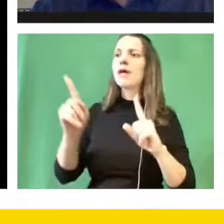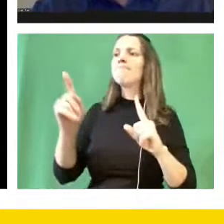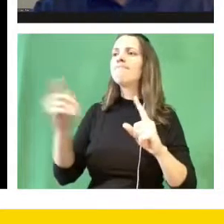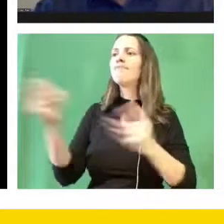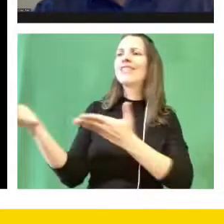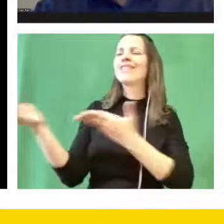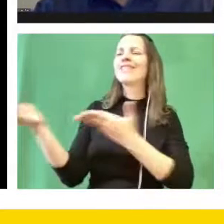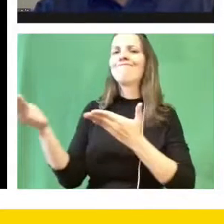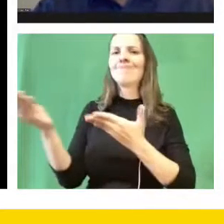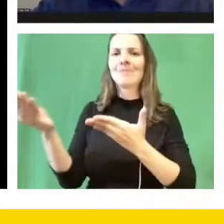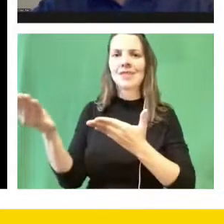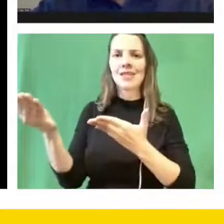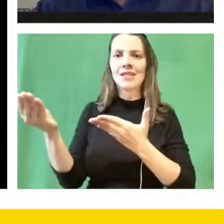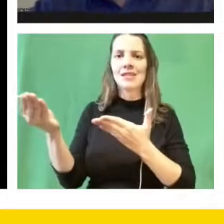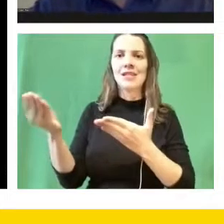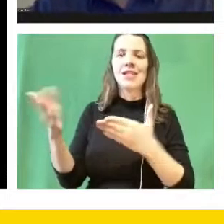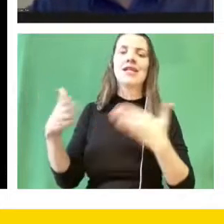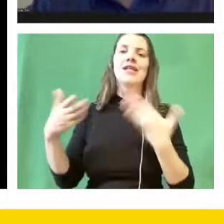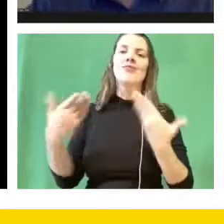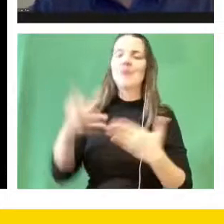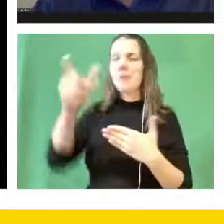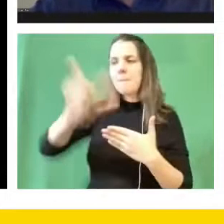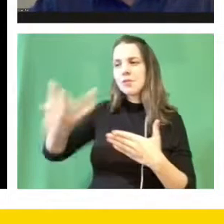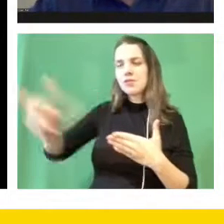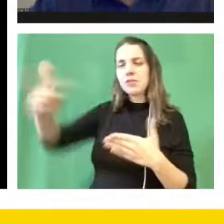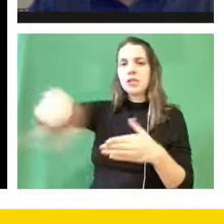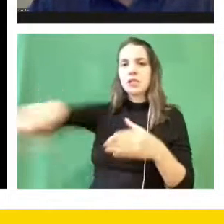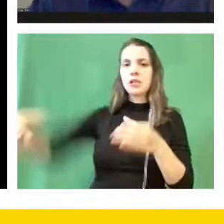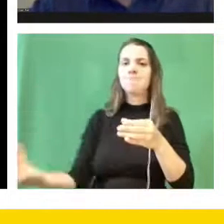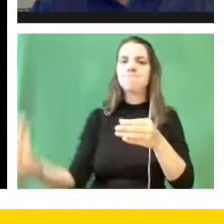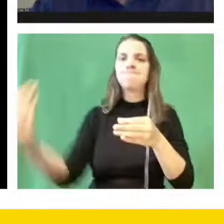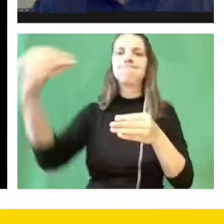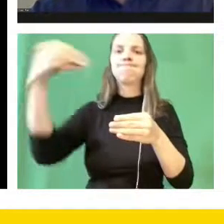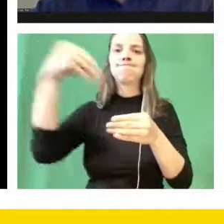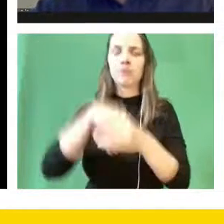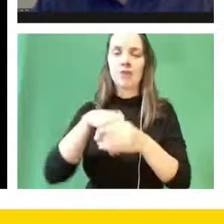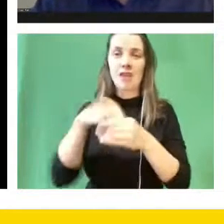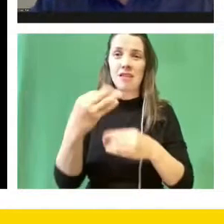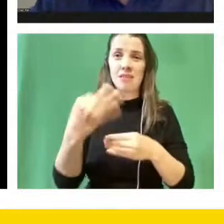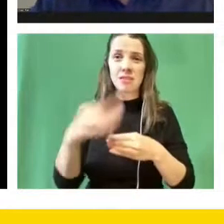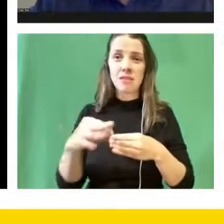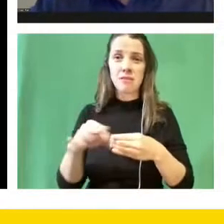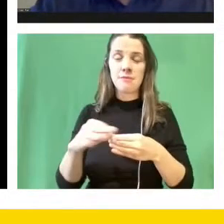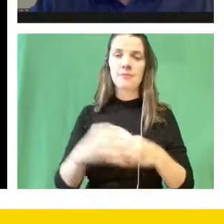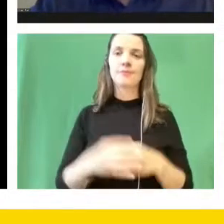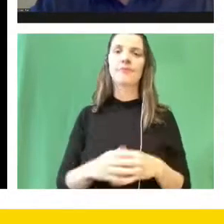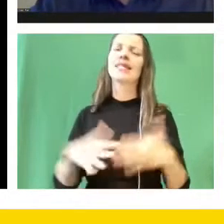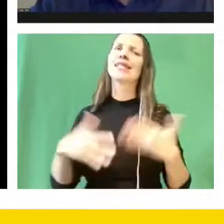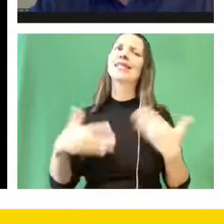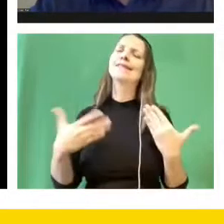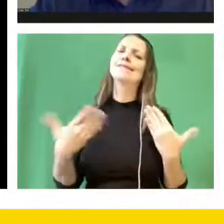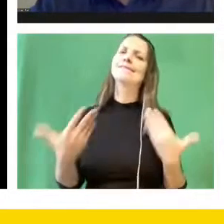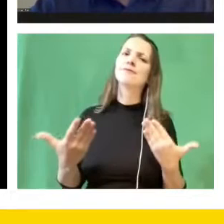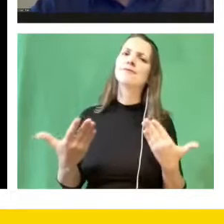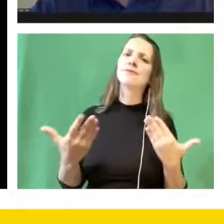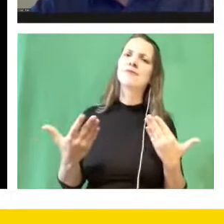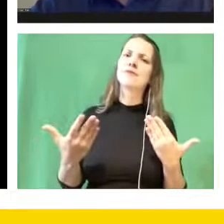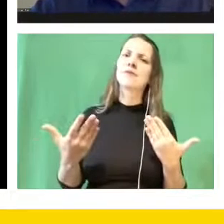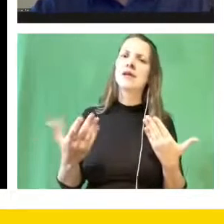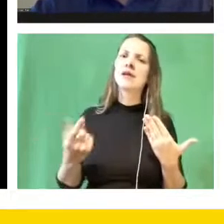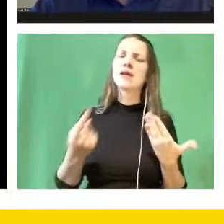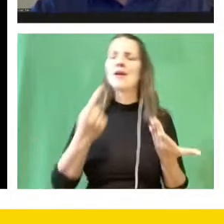siempre habla de un público que hay que incluir, ¿ya? Entonces, la pregunta que se plantea aquí